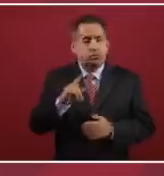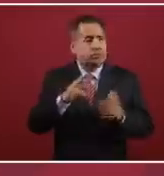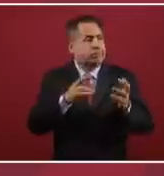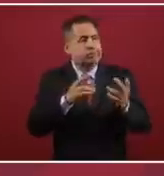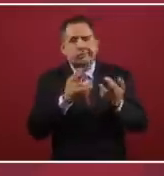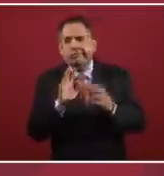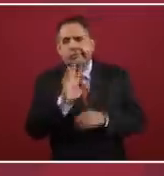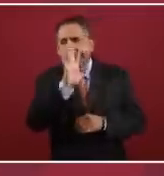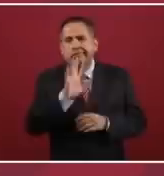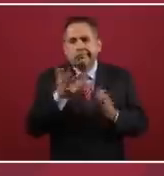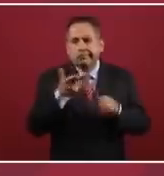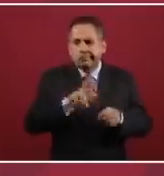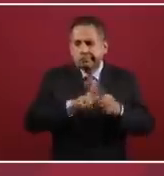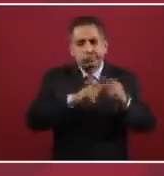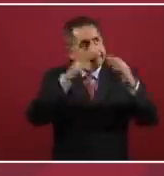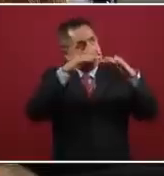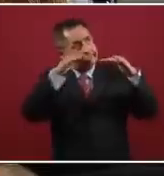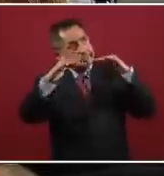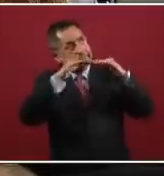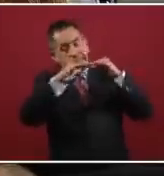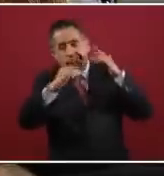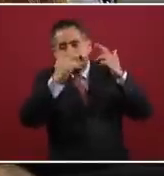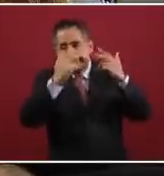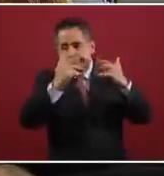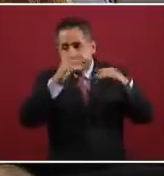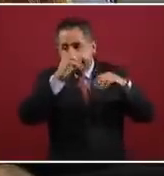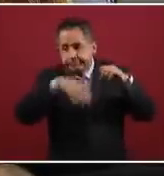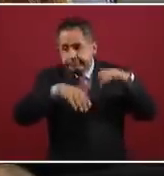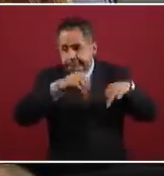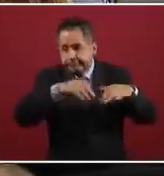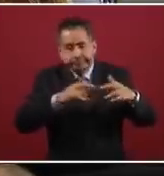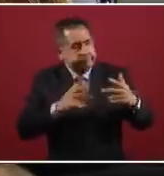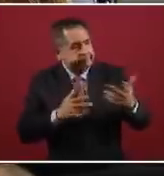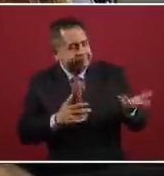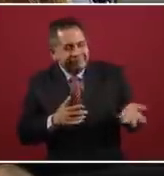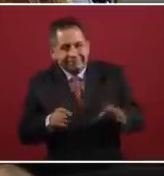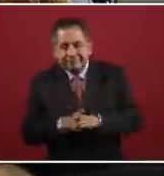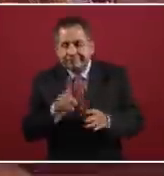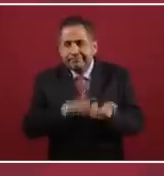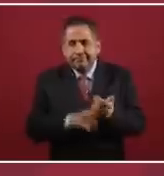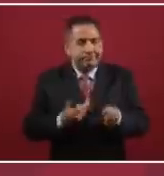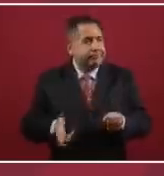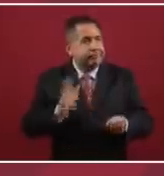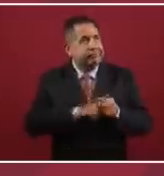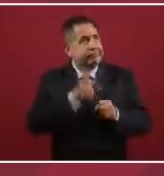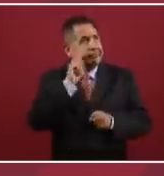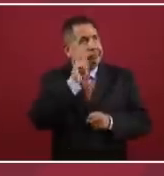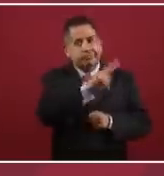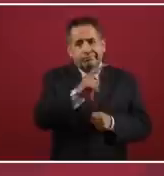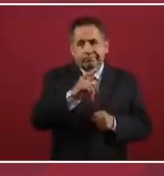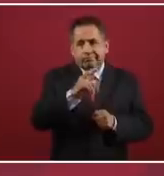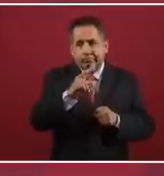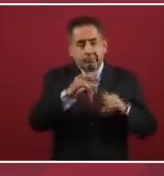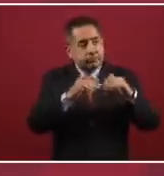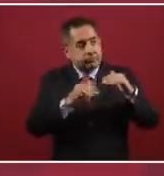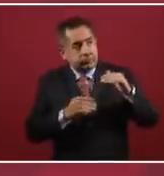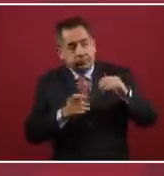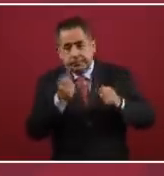cayendo el techo. Una parte del hospital que visitamos nos dieron casco